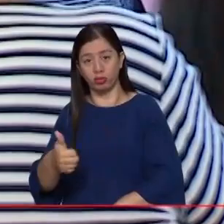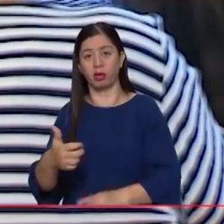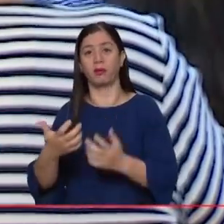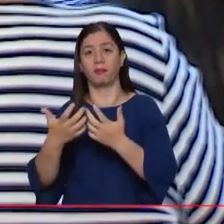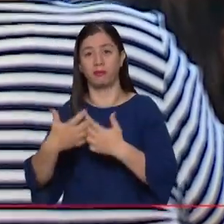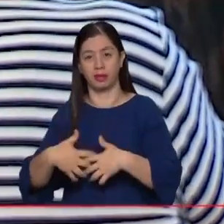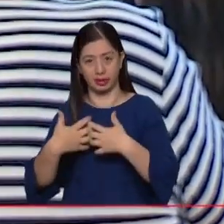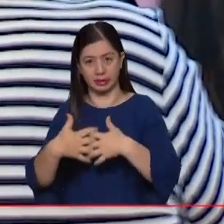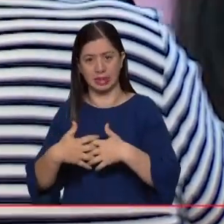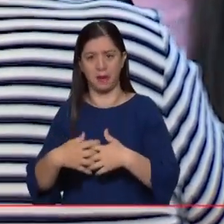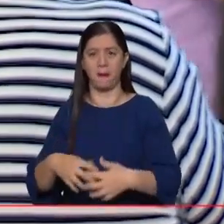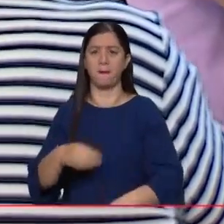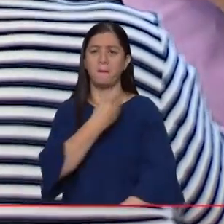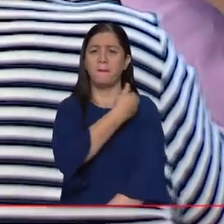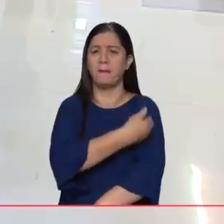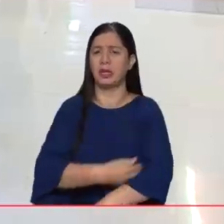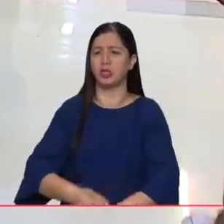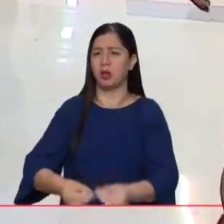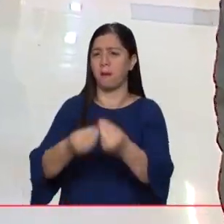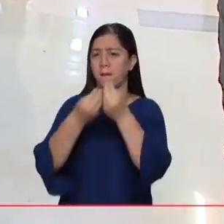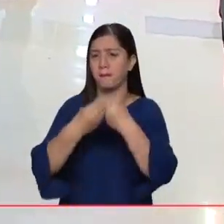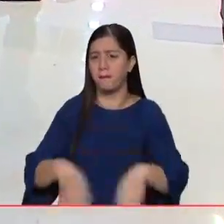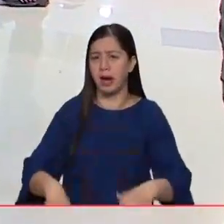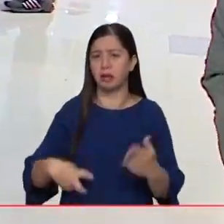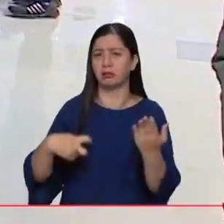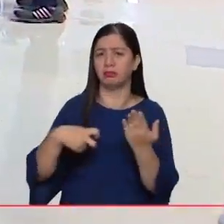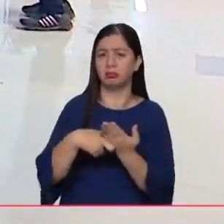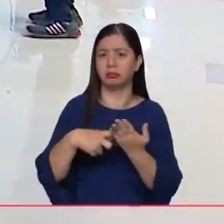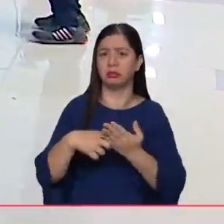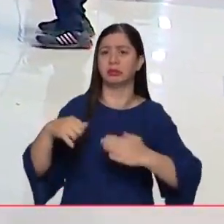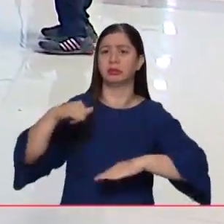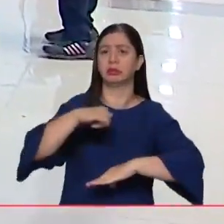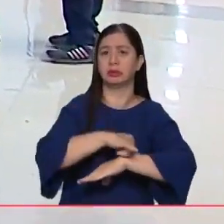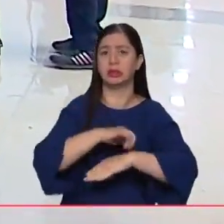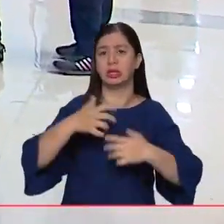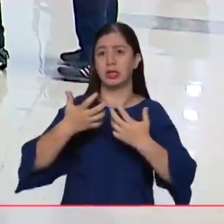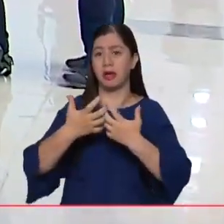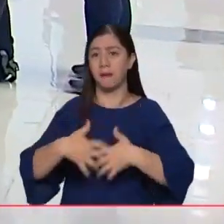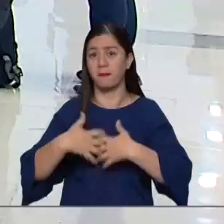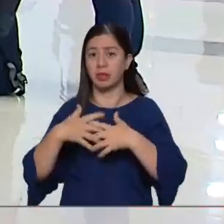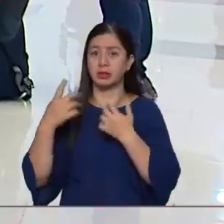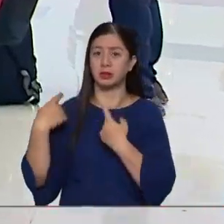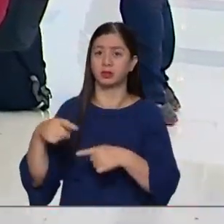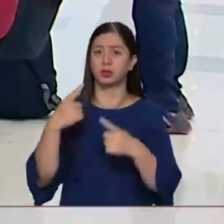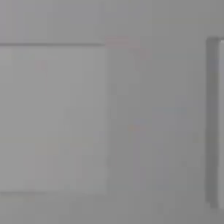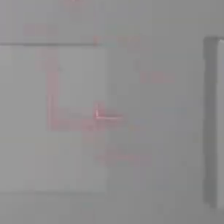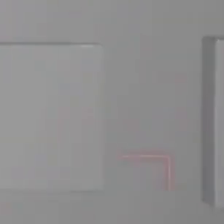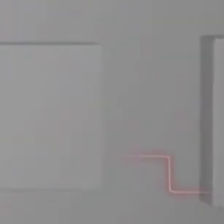generaron millonarias pérdidas en tiquetes para pasajeros y empresas del sector turismo.